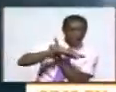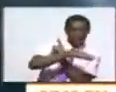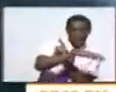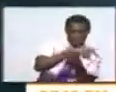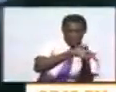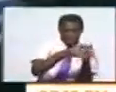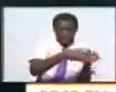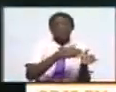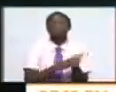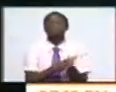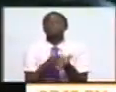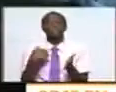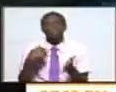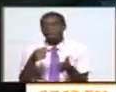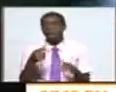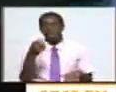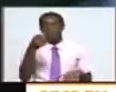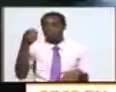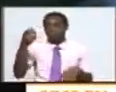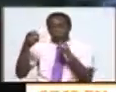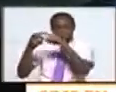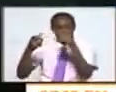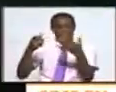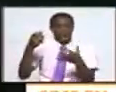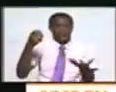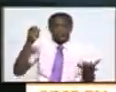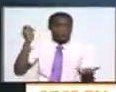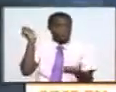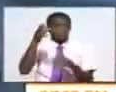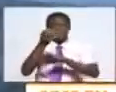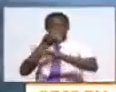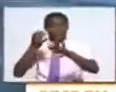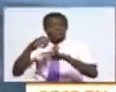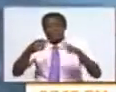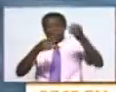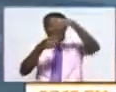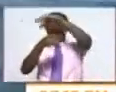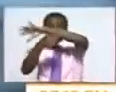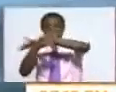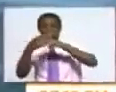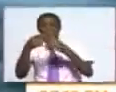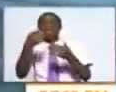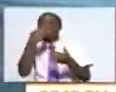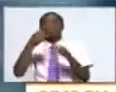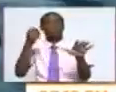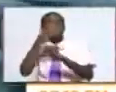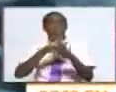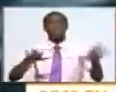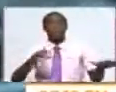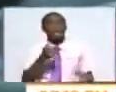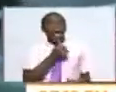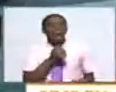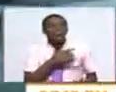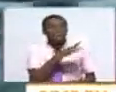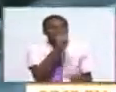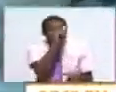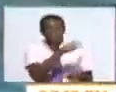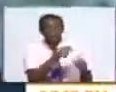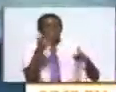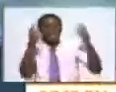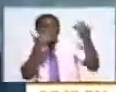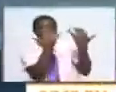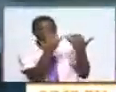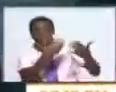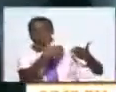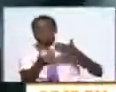tarde peleando con nuestras armas, con Molotov, porque ya no comemos chavista. Y estamos